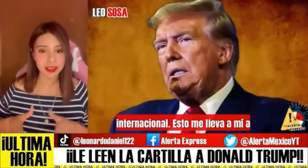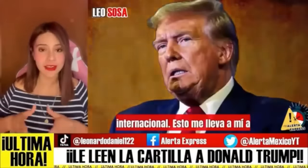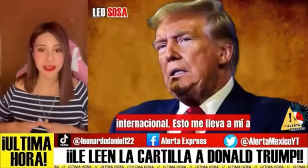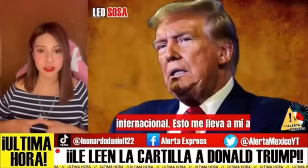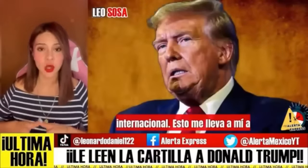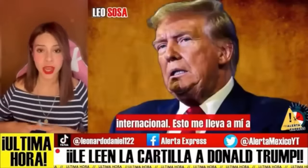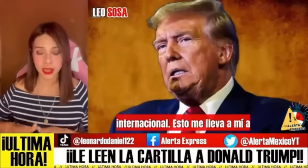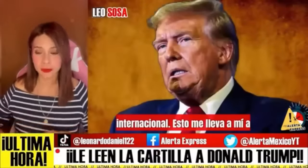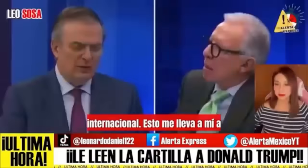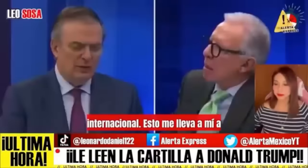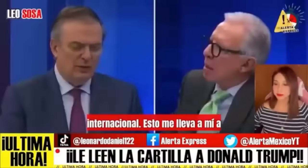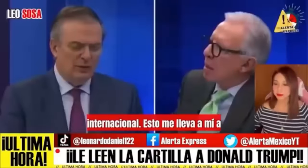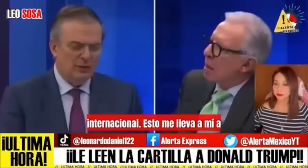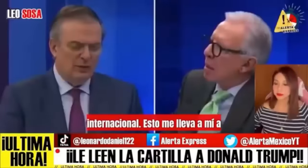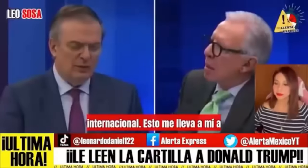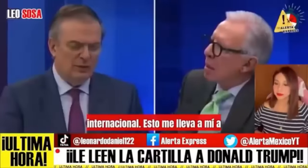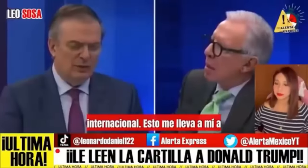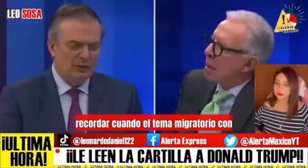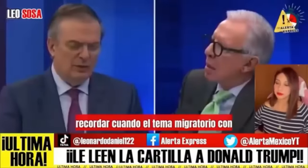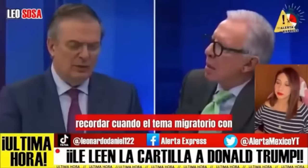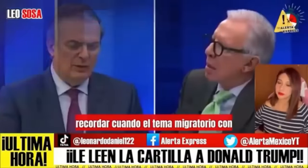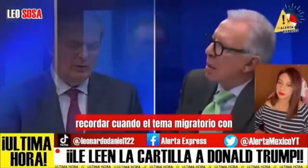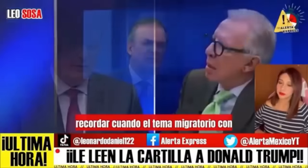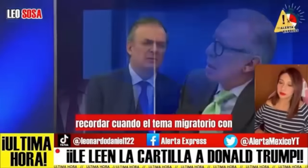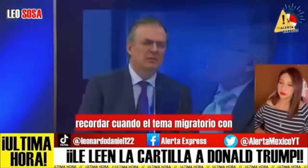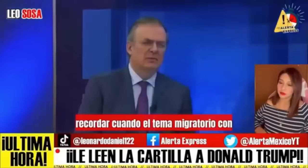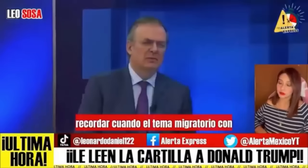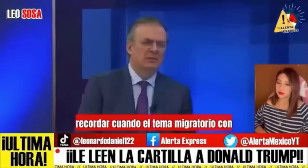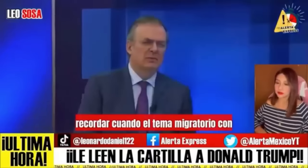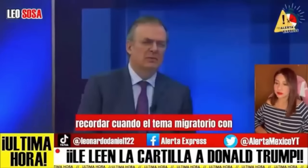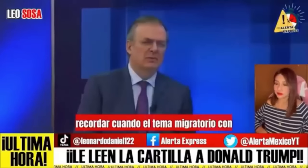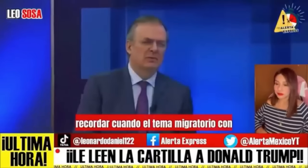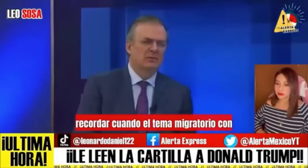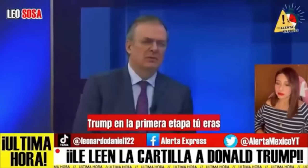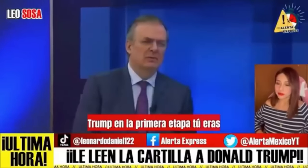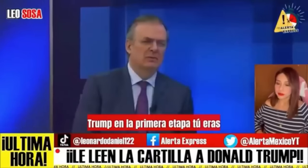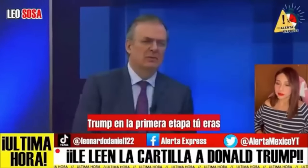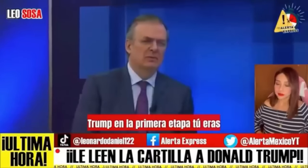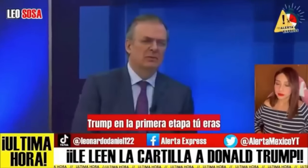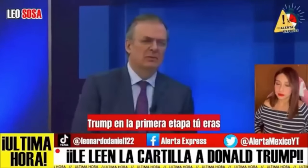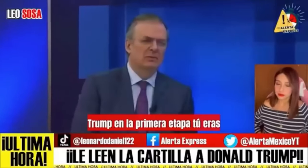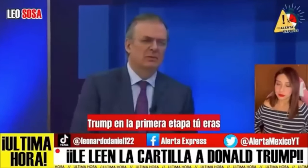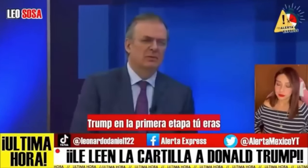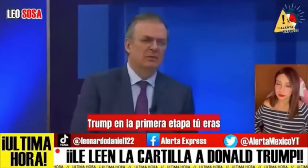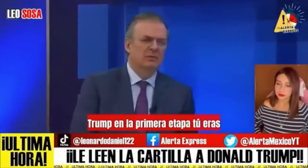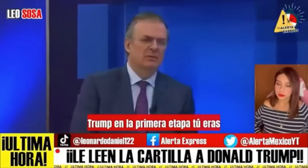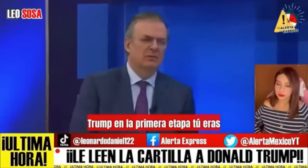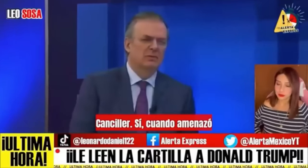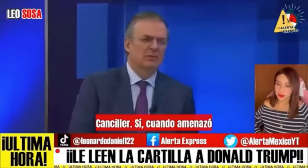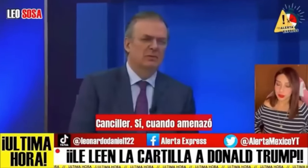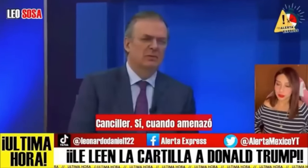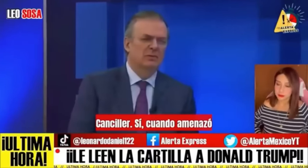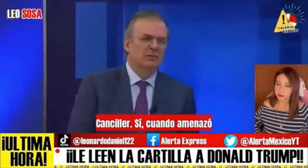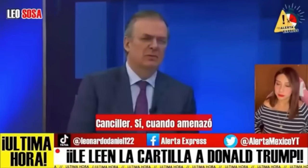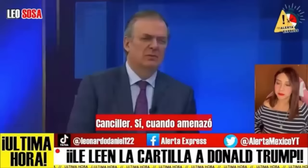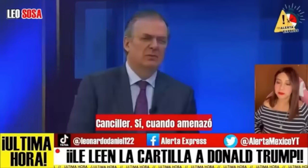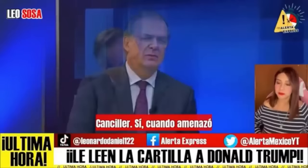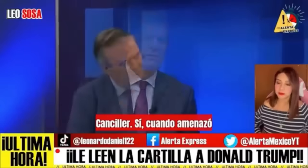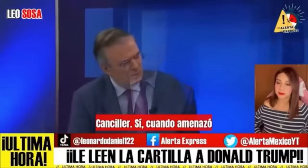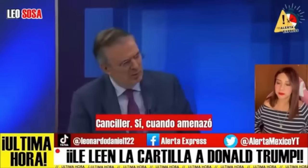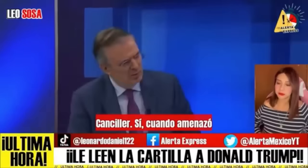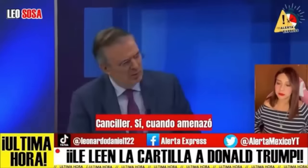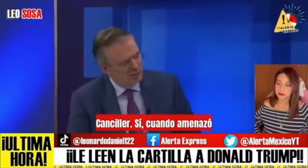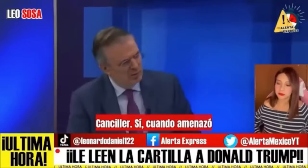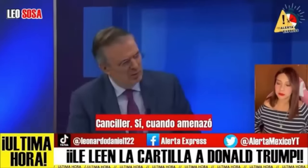asunto internacional. Esto me lleva a mí a recordar cuando el tema migratorio con Trump, en la primera etapa, tú eras canciller,